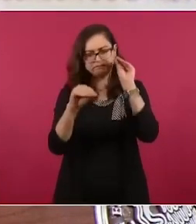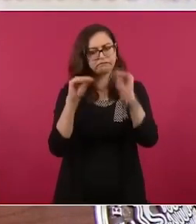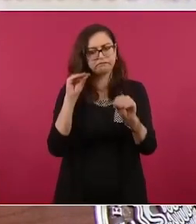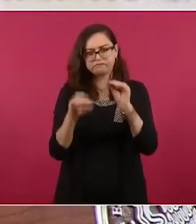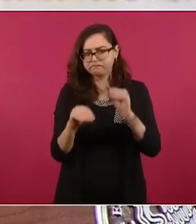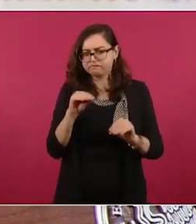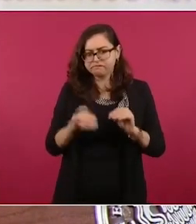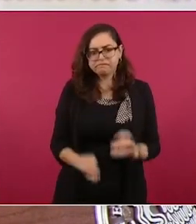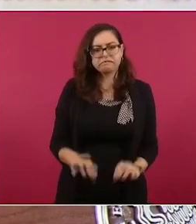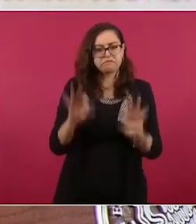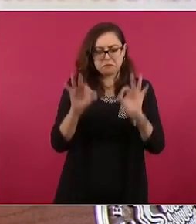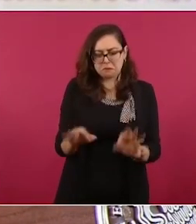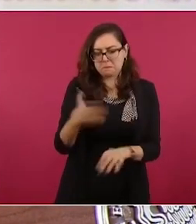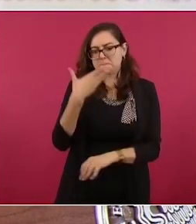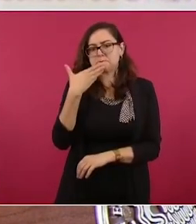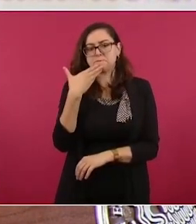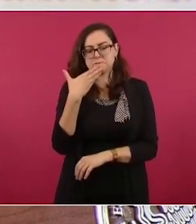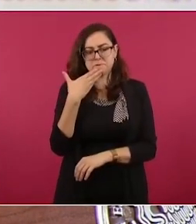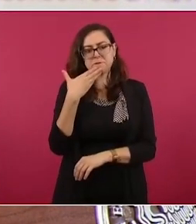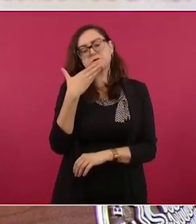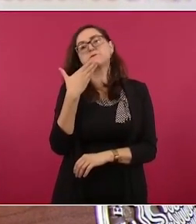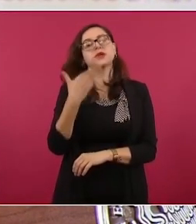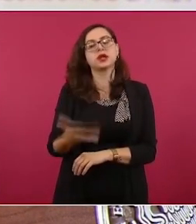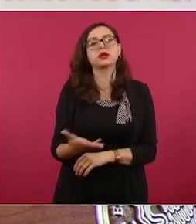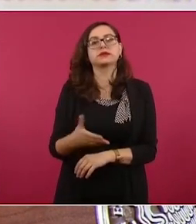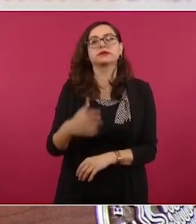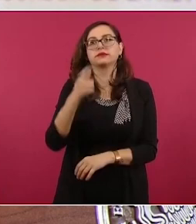está considerando un incremento